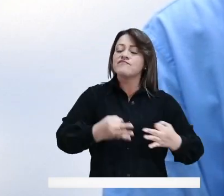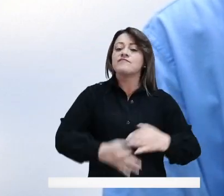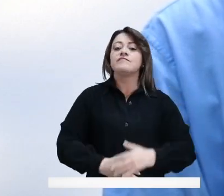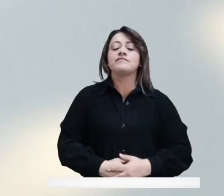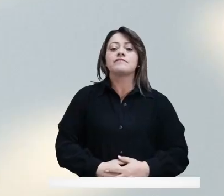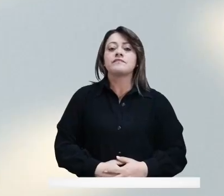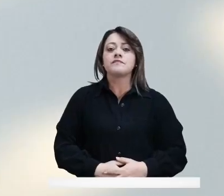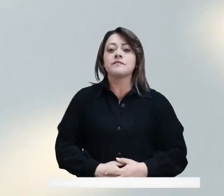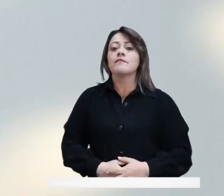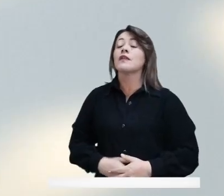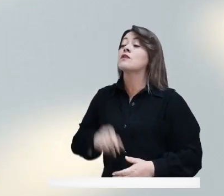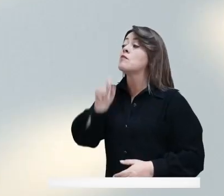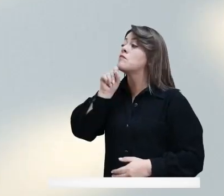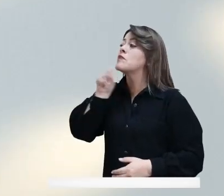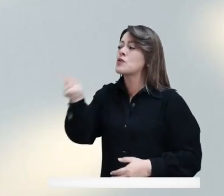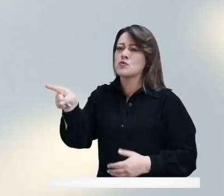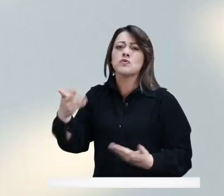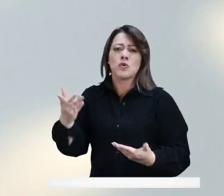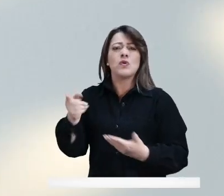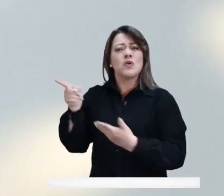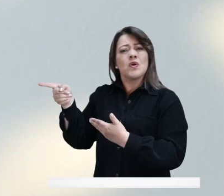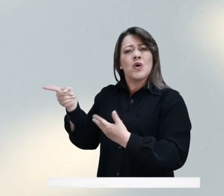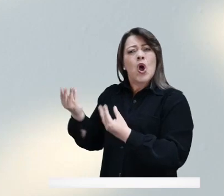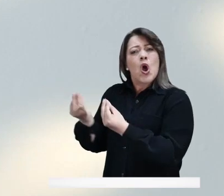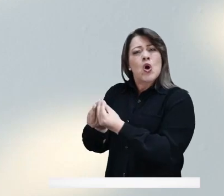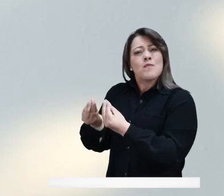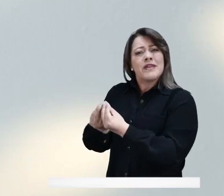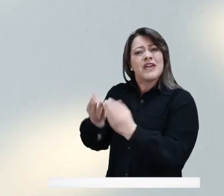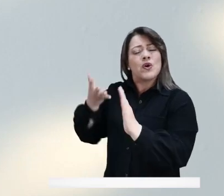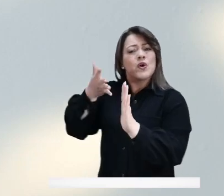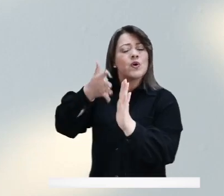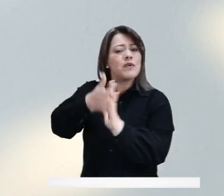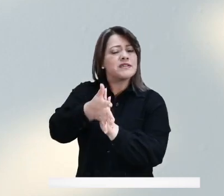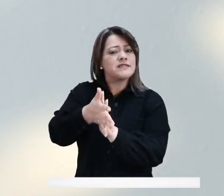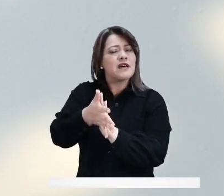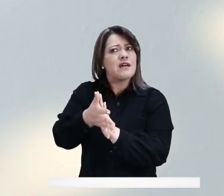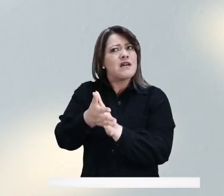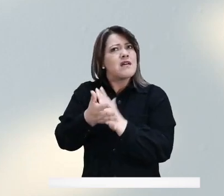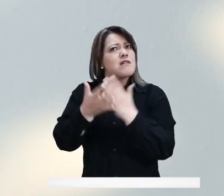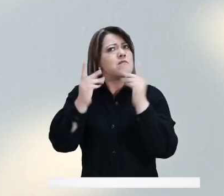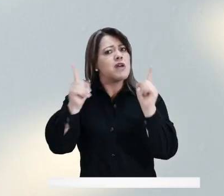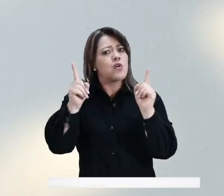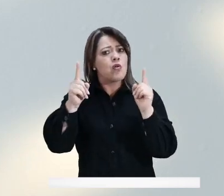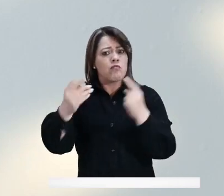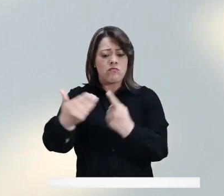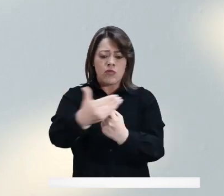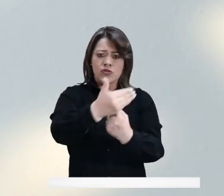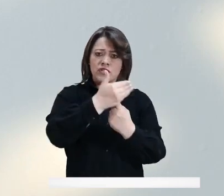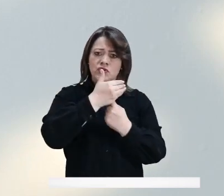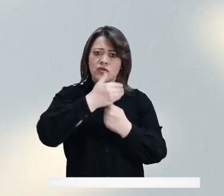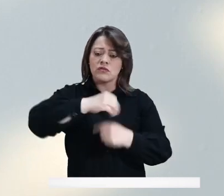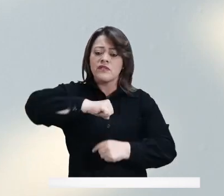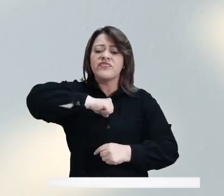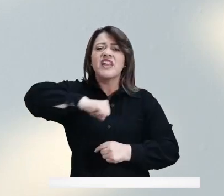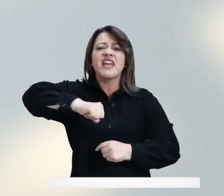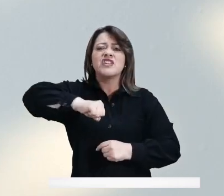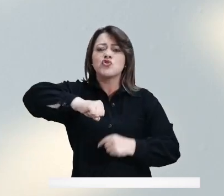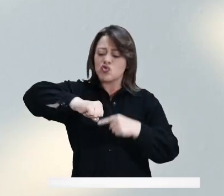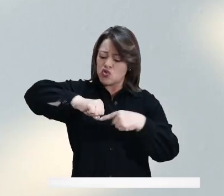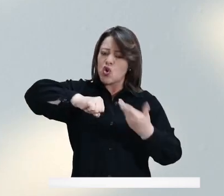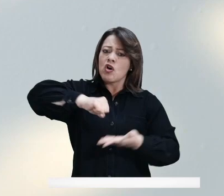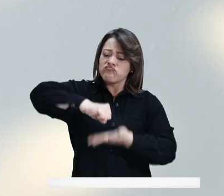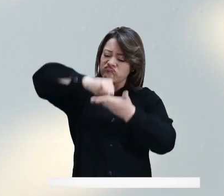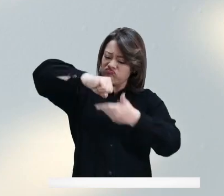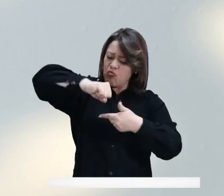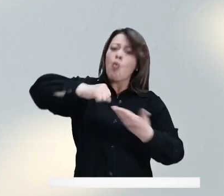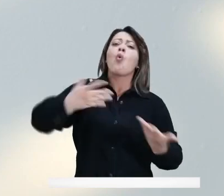Bogotá, Sabina. Concejal Andrés, con ese panorama que nos dice el concejal Armando, sin lugar a duda decimos, ¿y la protección? ¿Y dónde están los derechos? ¿Cómo se está